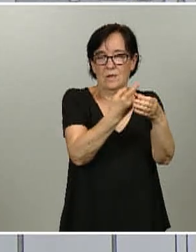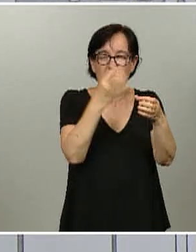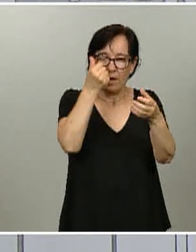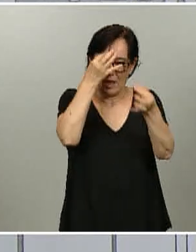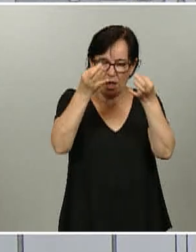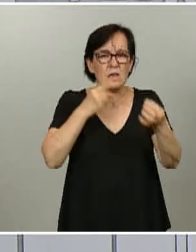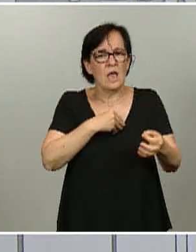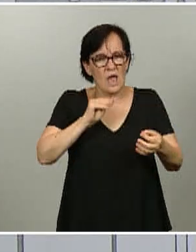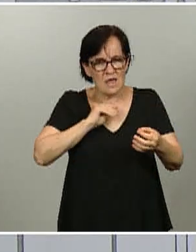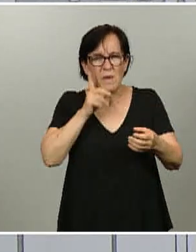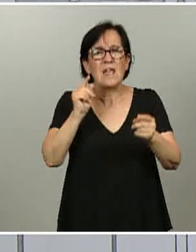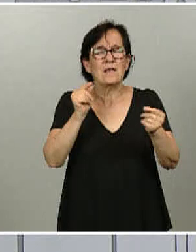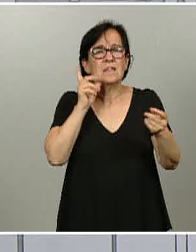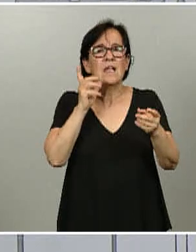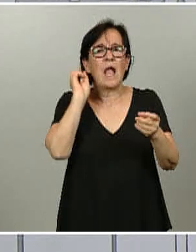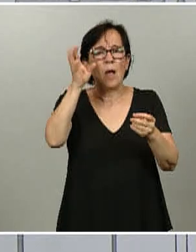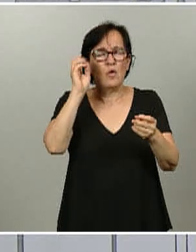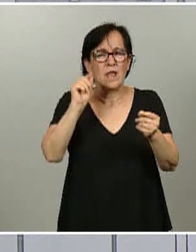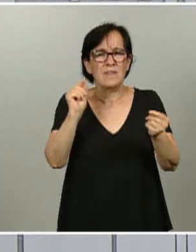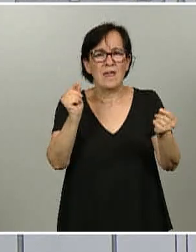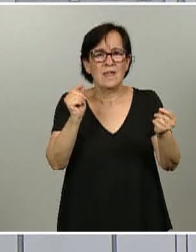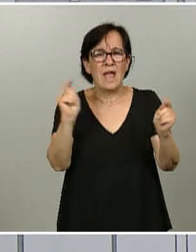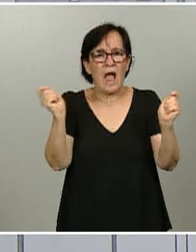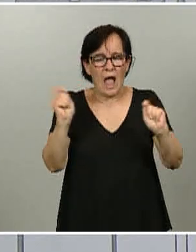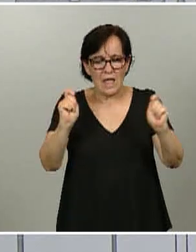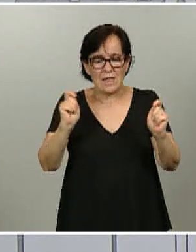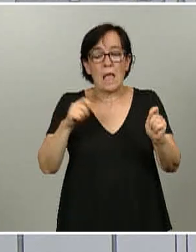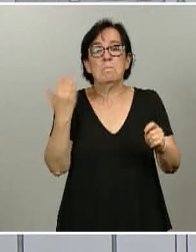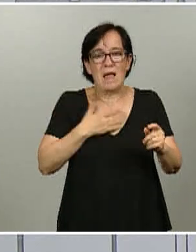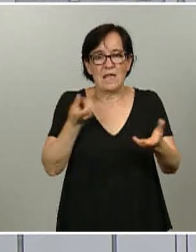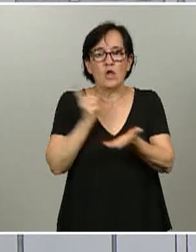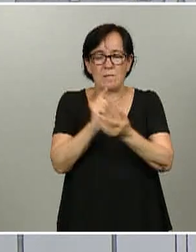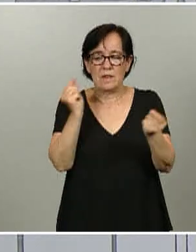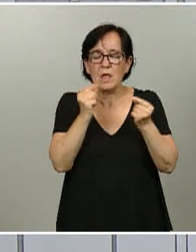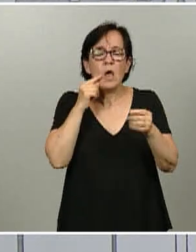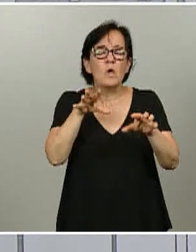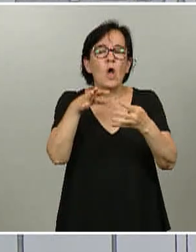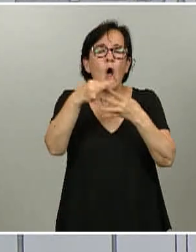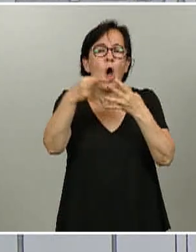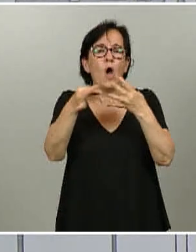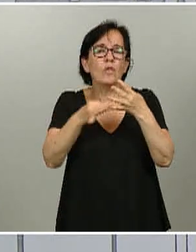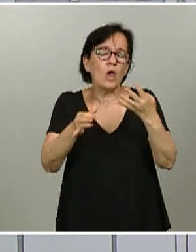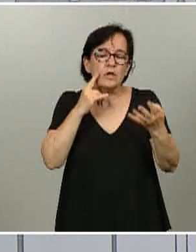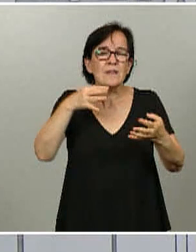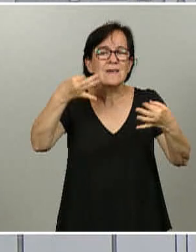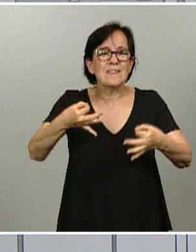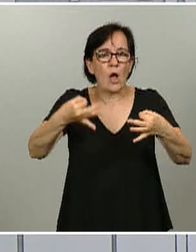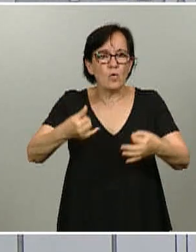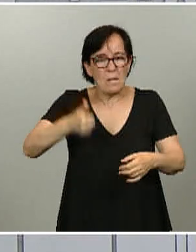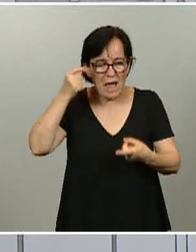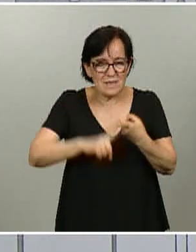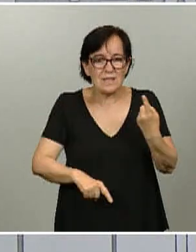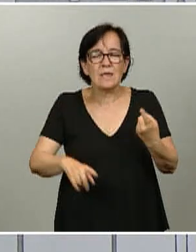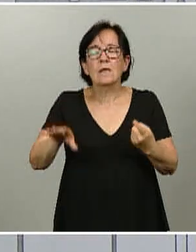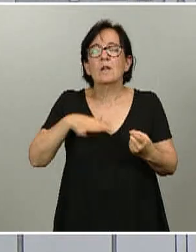se va a discutir de nuevo mañana. Vamos a ver qué opción es la más, primero, segura, y luego la que pueda